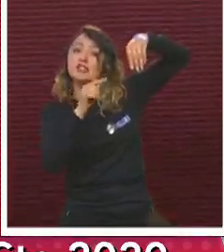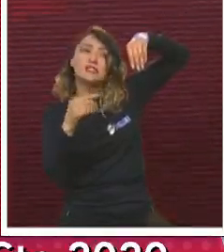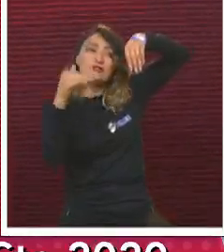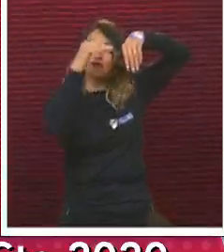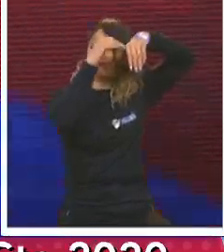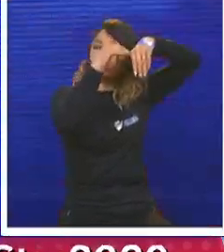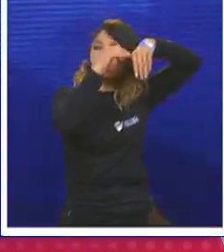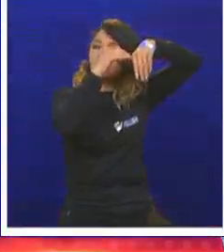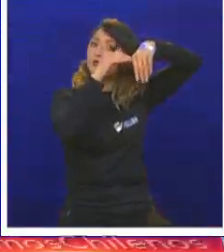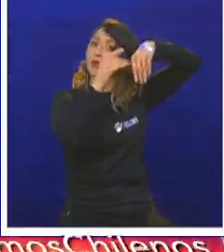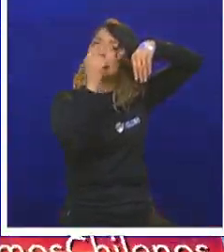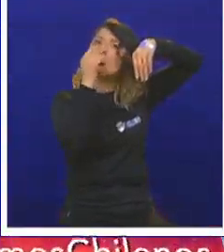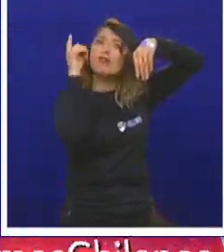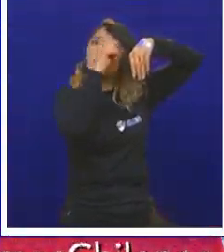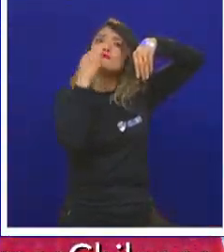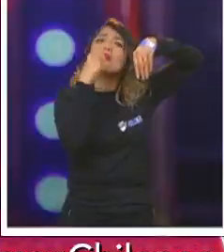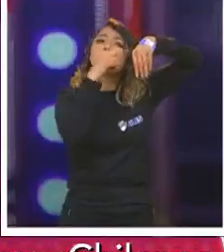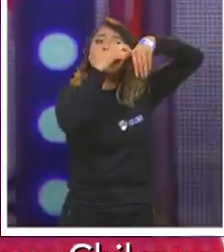bajá.